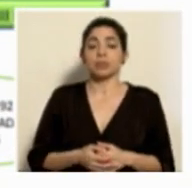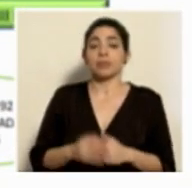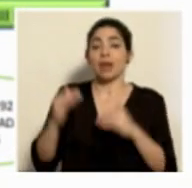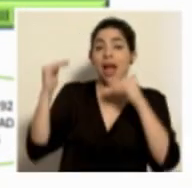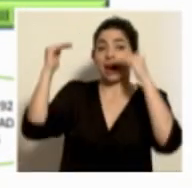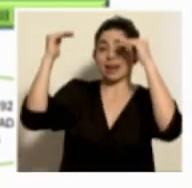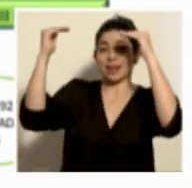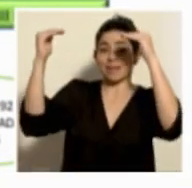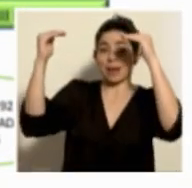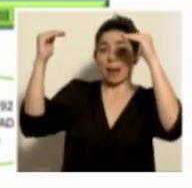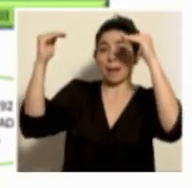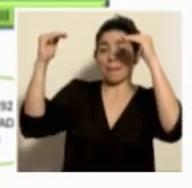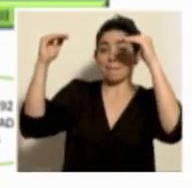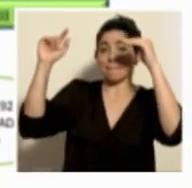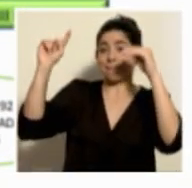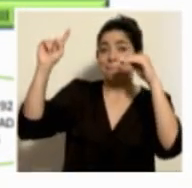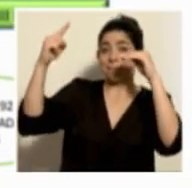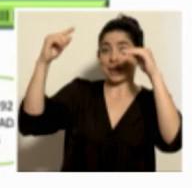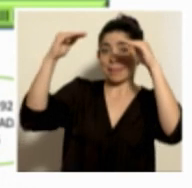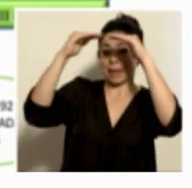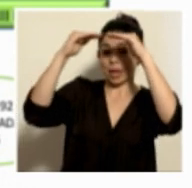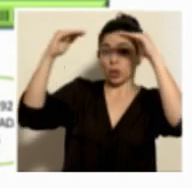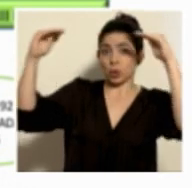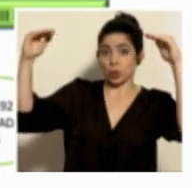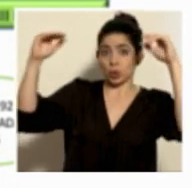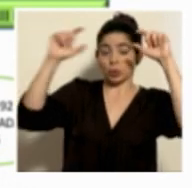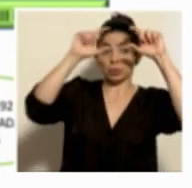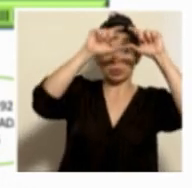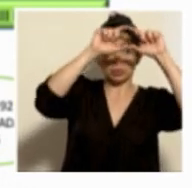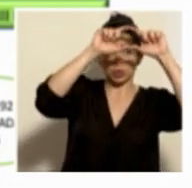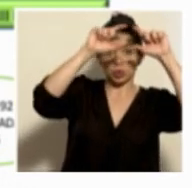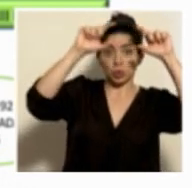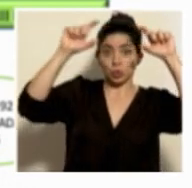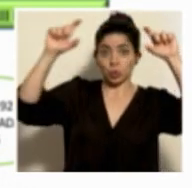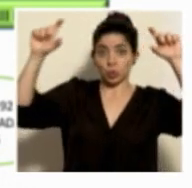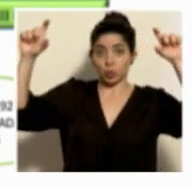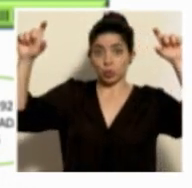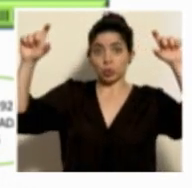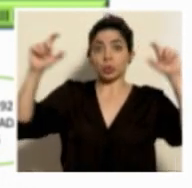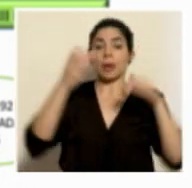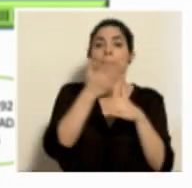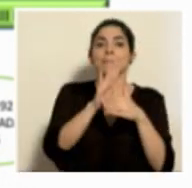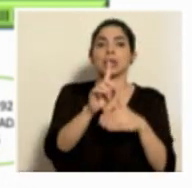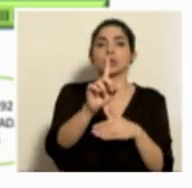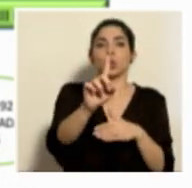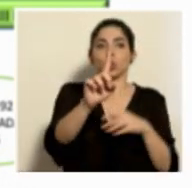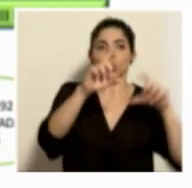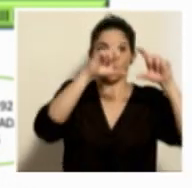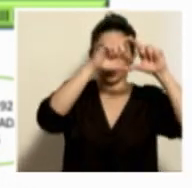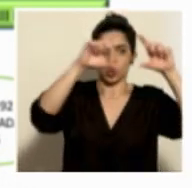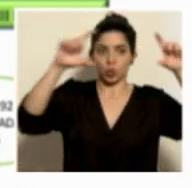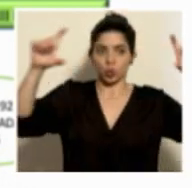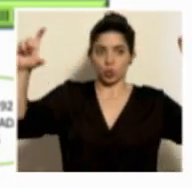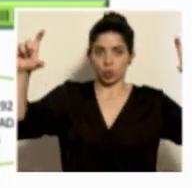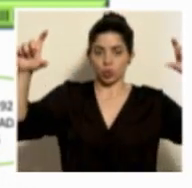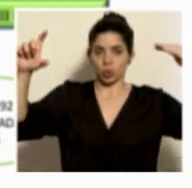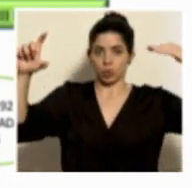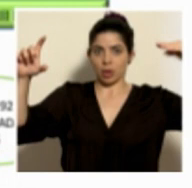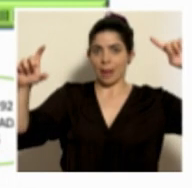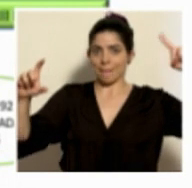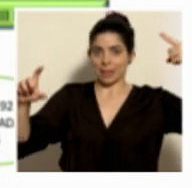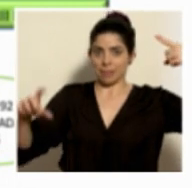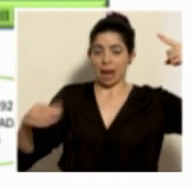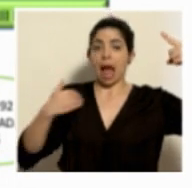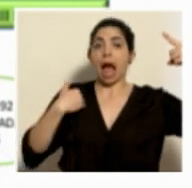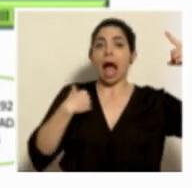Arriba, en el primer eslabón horizontal, está la fase 1. Y aquí tenemos 3